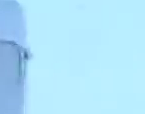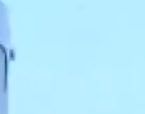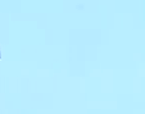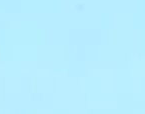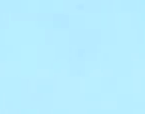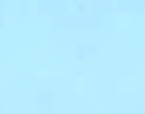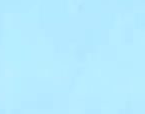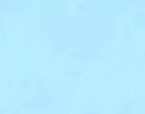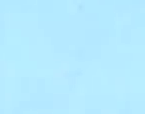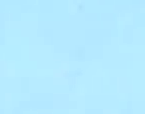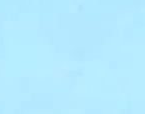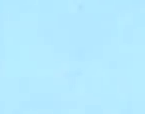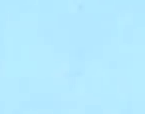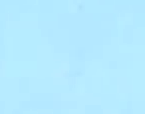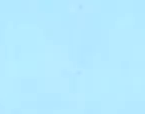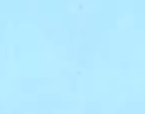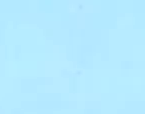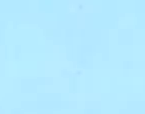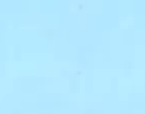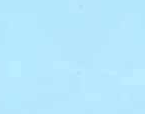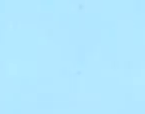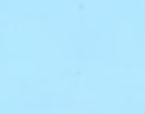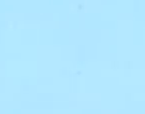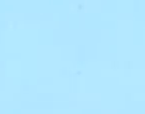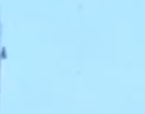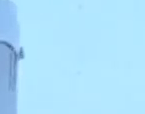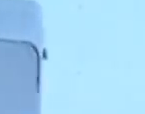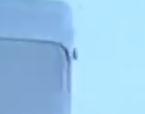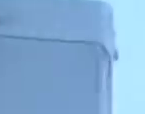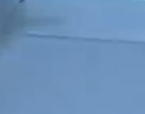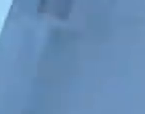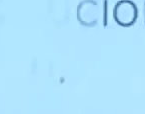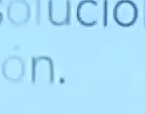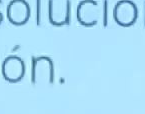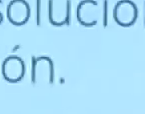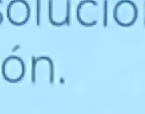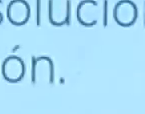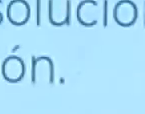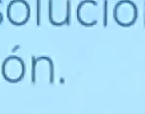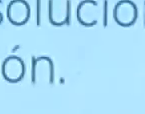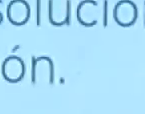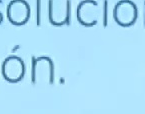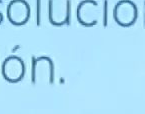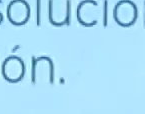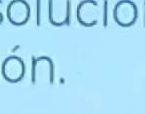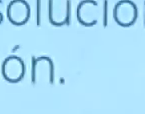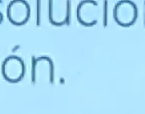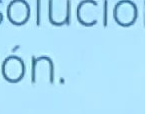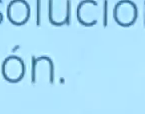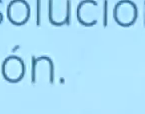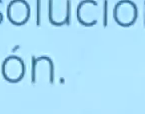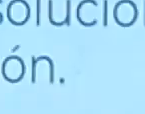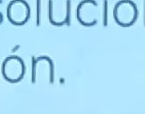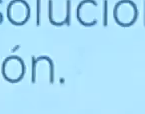de alta resolución. Gran pantalla de alta resolución que facilita la